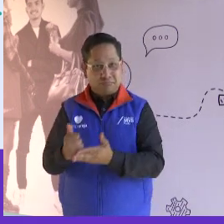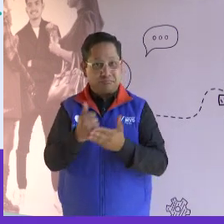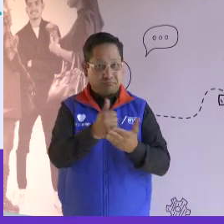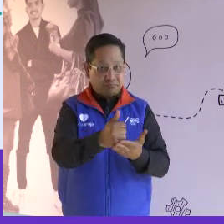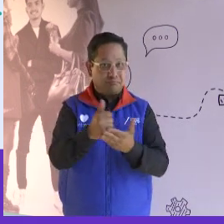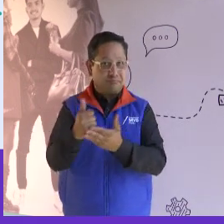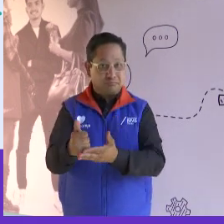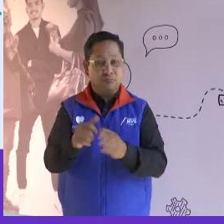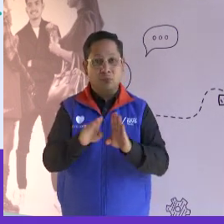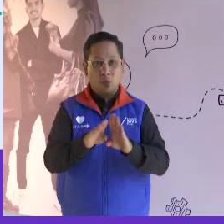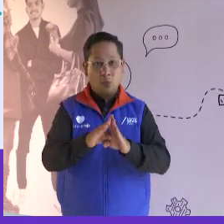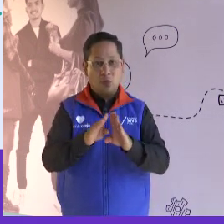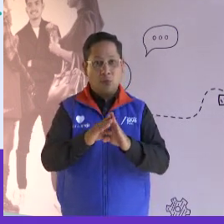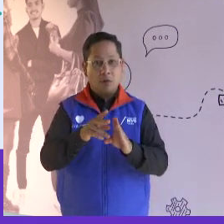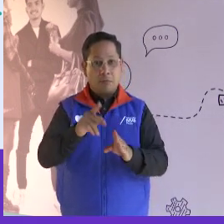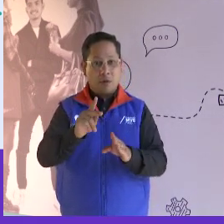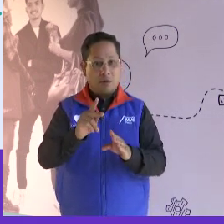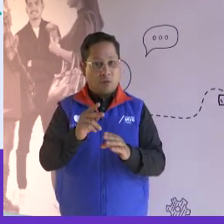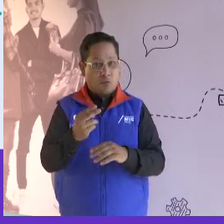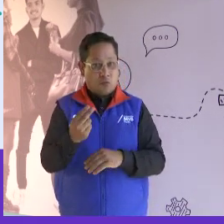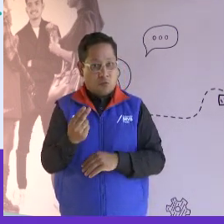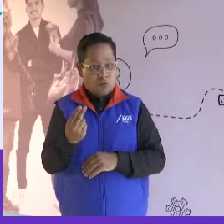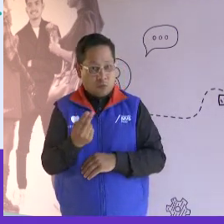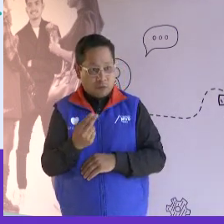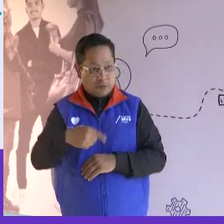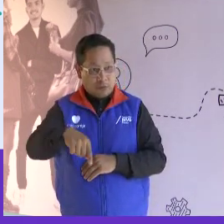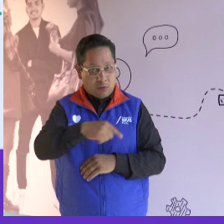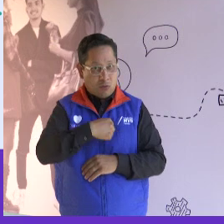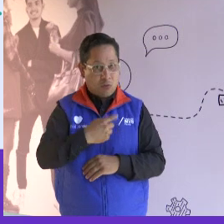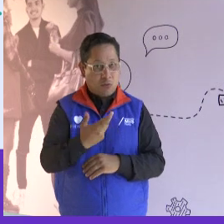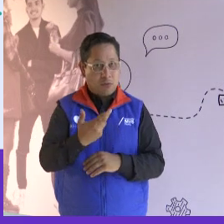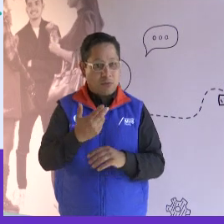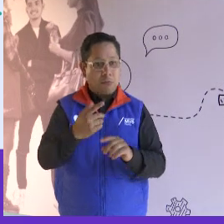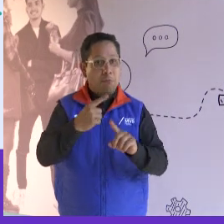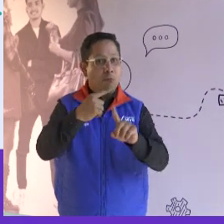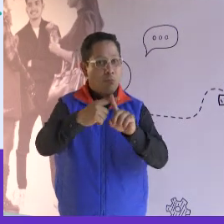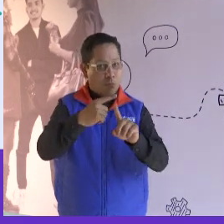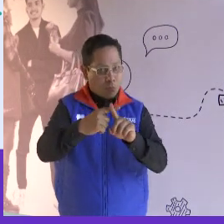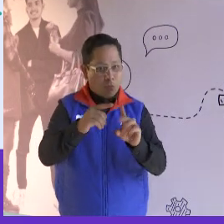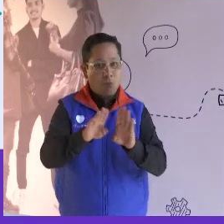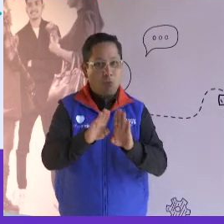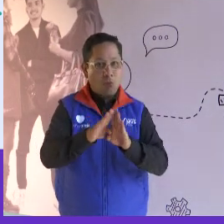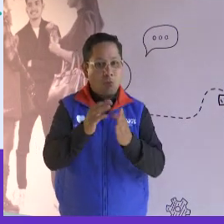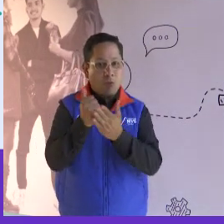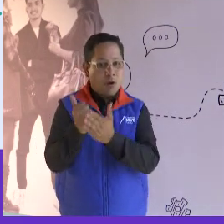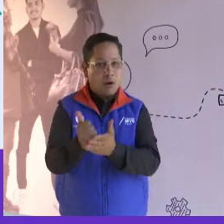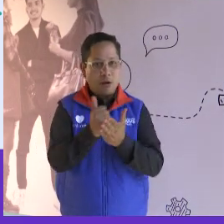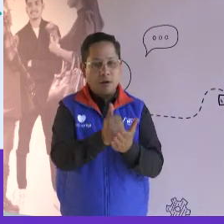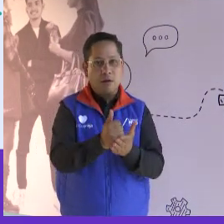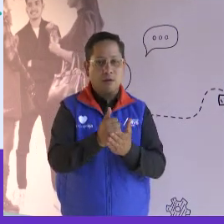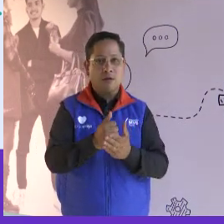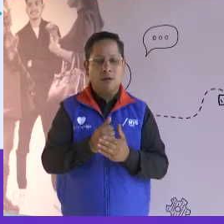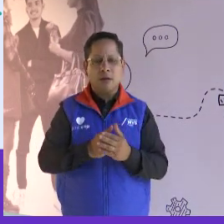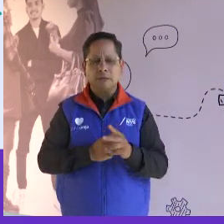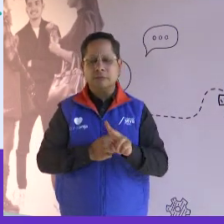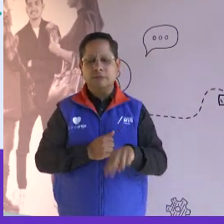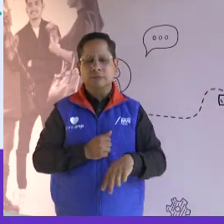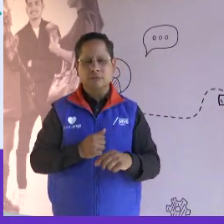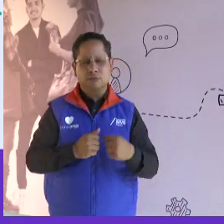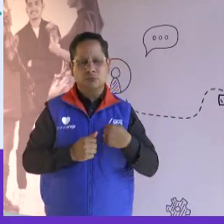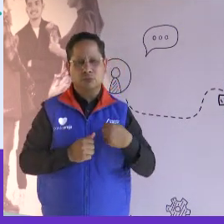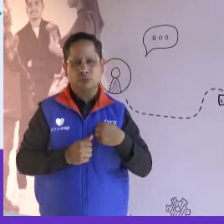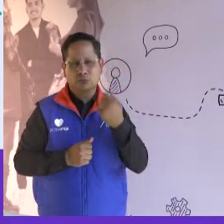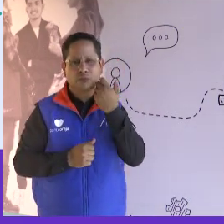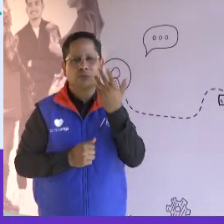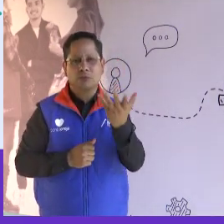negativa, pero también habría de manera positiva. No sé si quieres comentar. Yo creo que sí, y ahí eso es uno de los grandes,